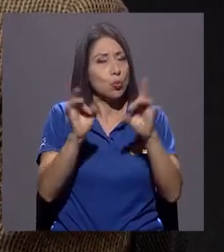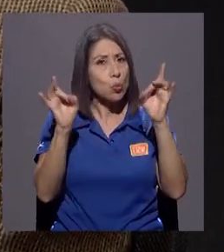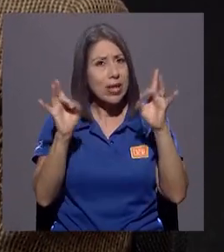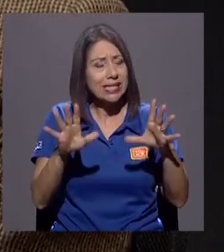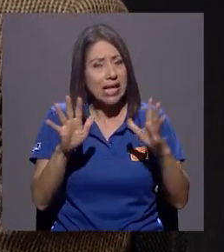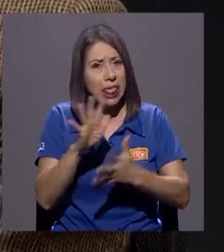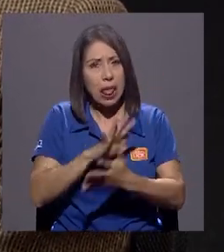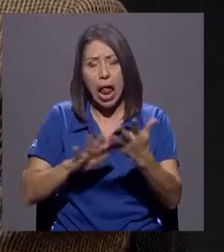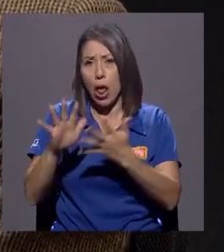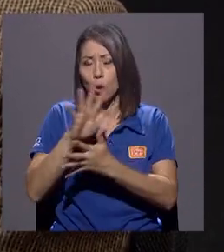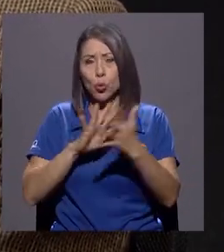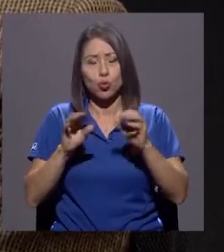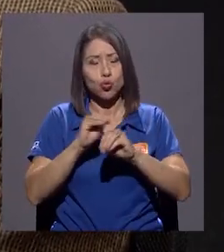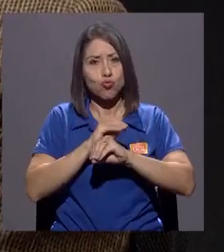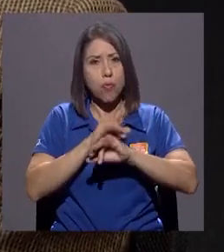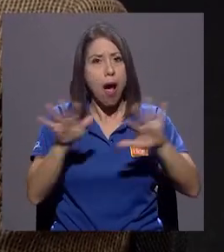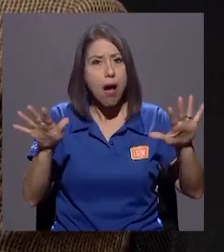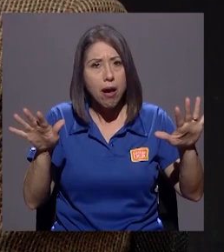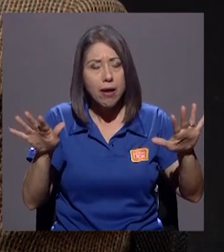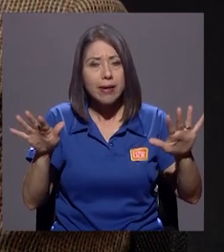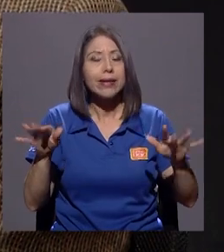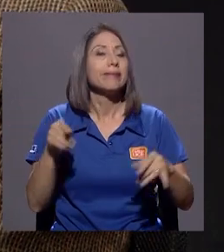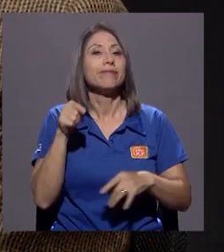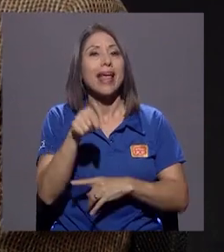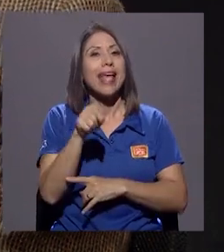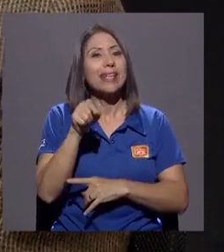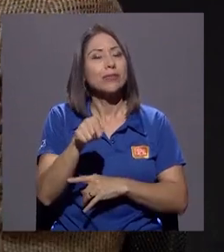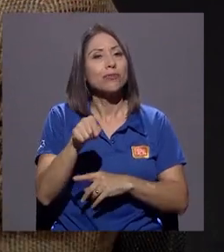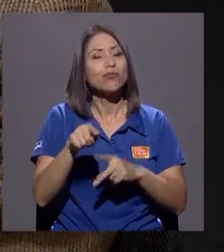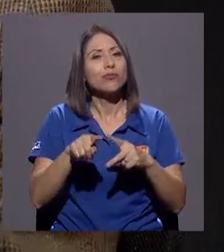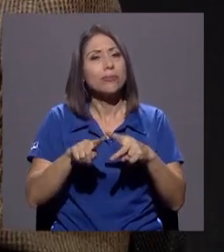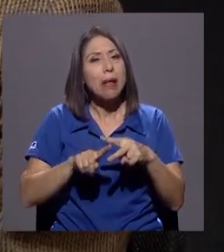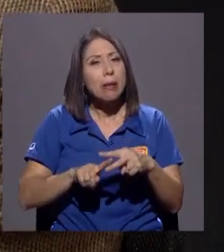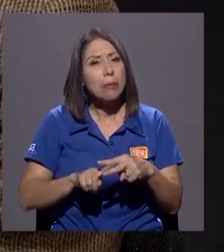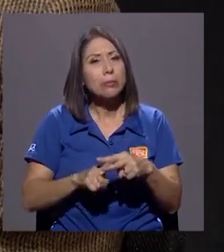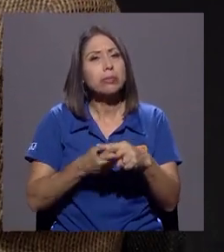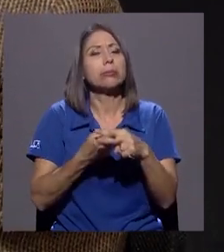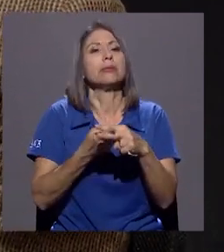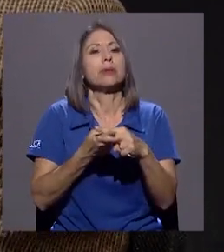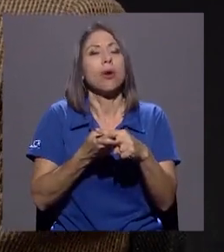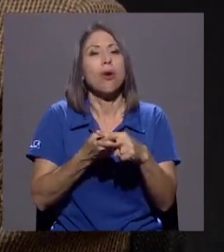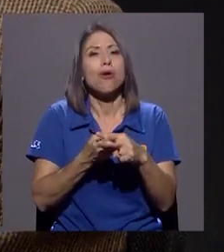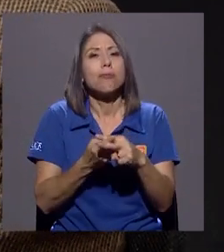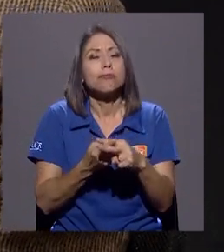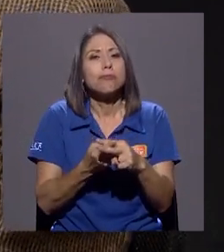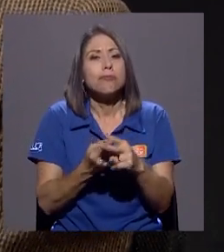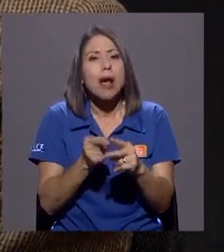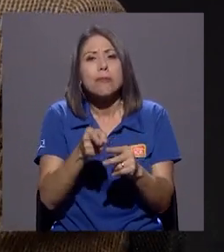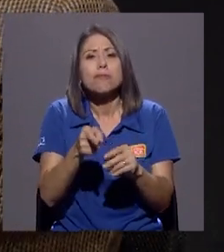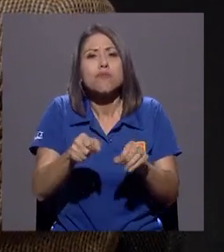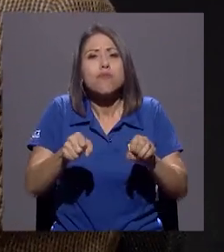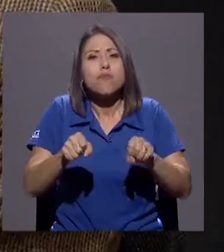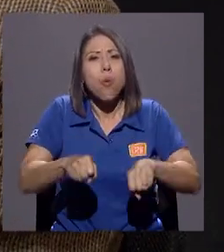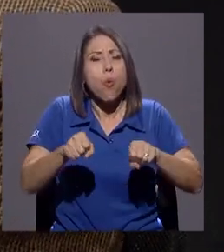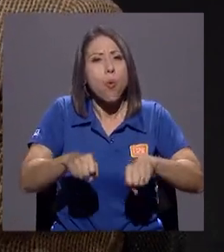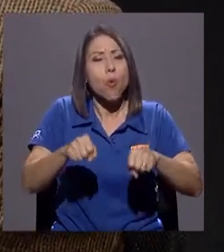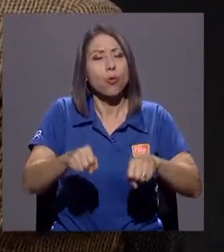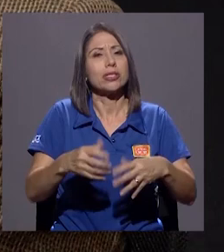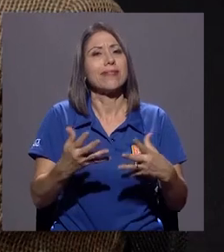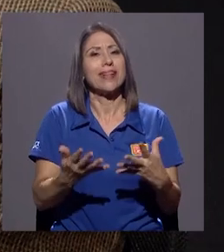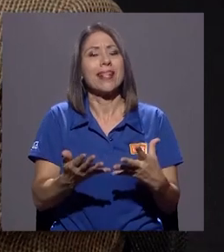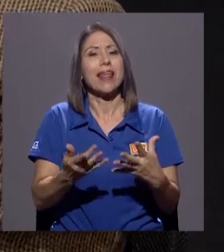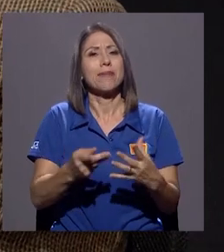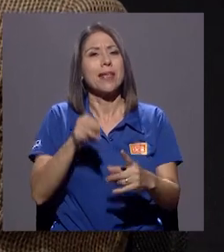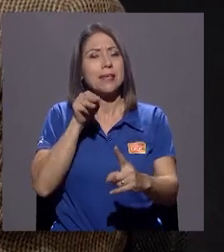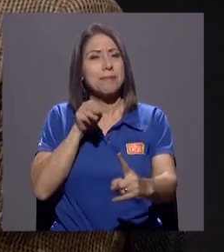eso hace que entonces surja esa posibilidad ss ese